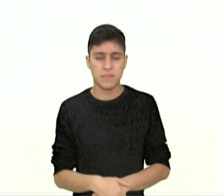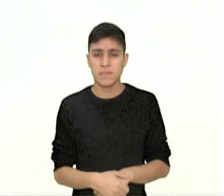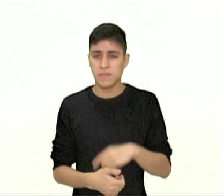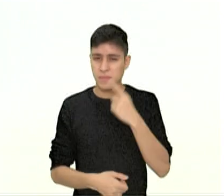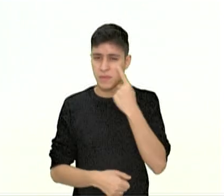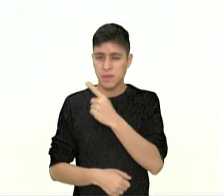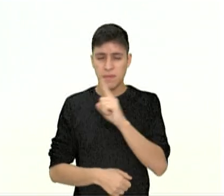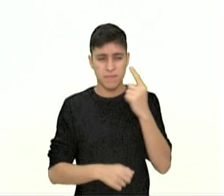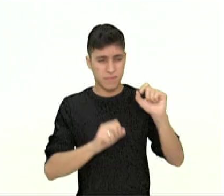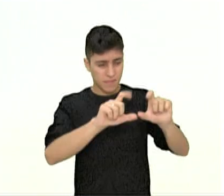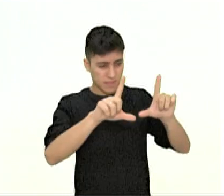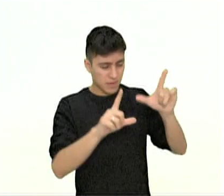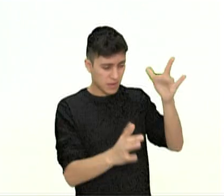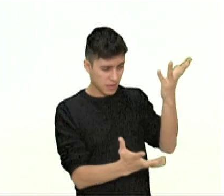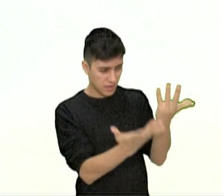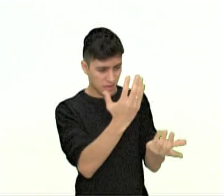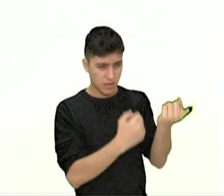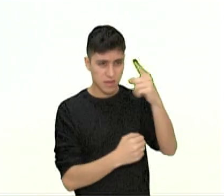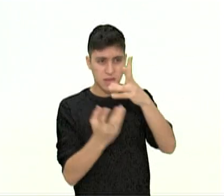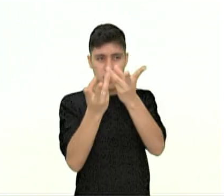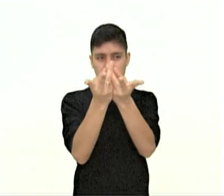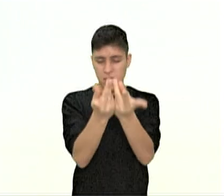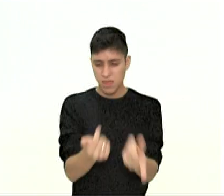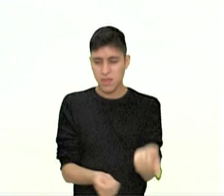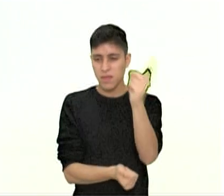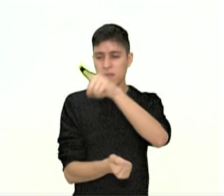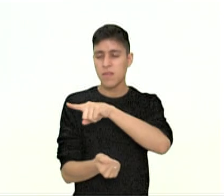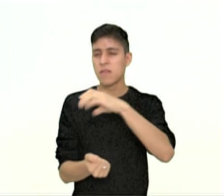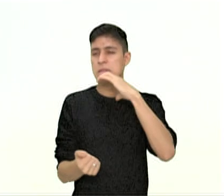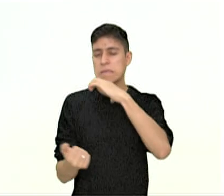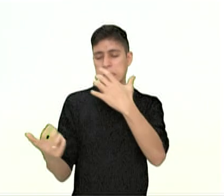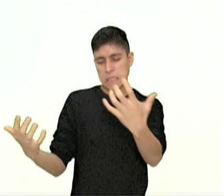Quemadas, derretimiento, calor.